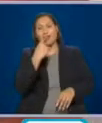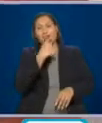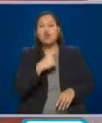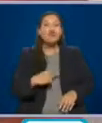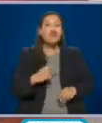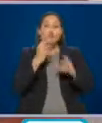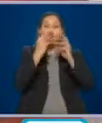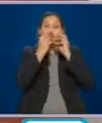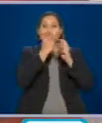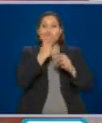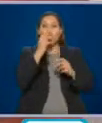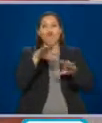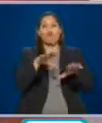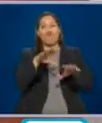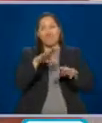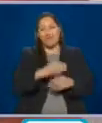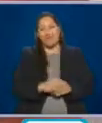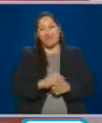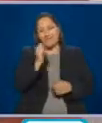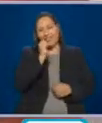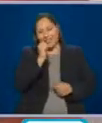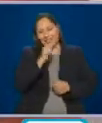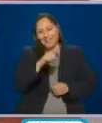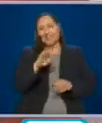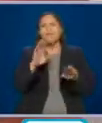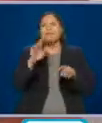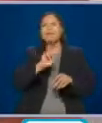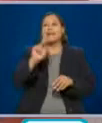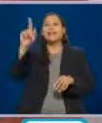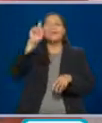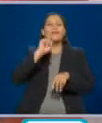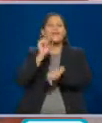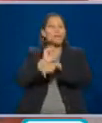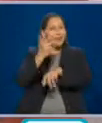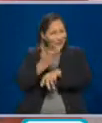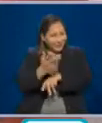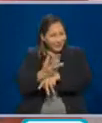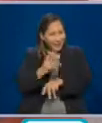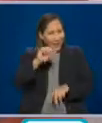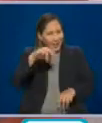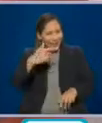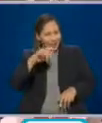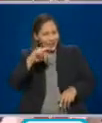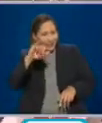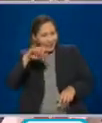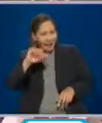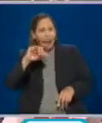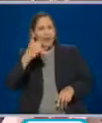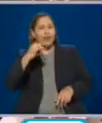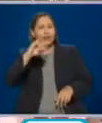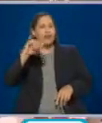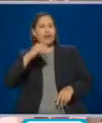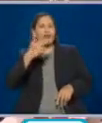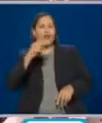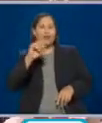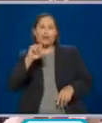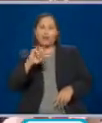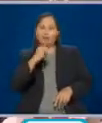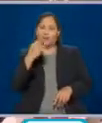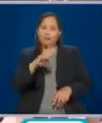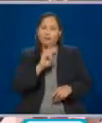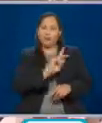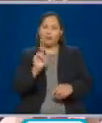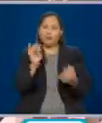más voluptuosos. ¿Te salió? Como Angelina Jolie. Ajá, no quisiera Angelina Jolie tener ese bocón.